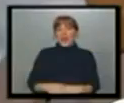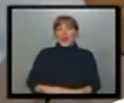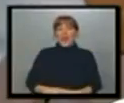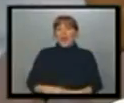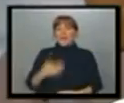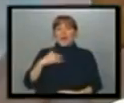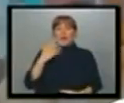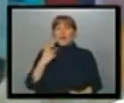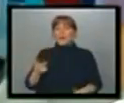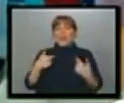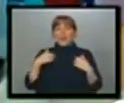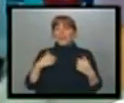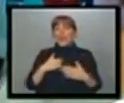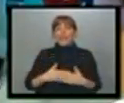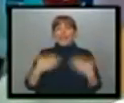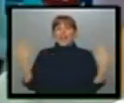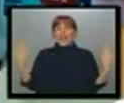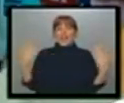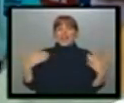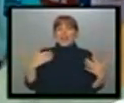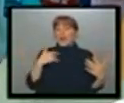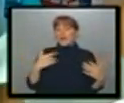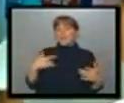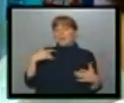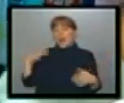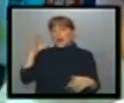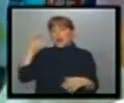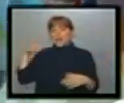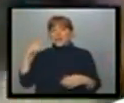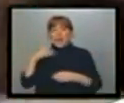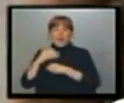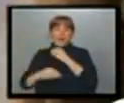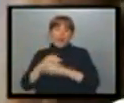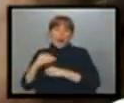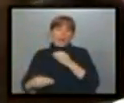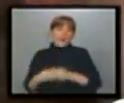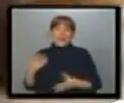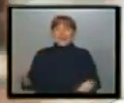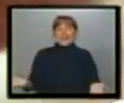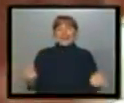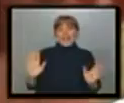ser feliz, de no olvidarme de mis afectos. Como así lo vivo.